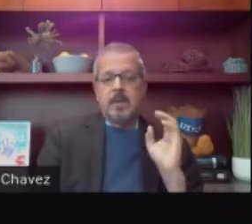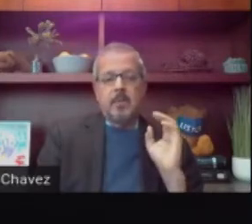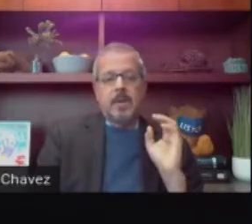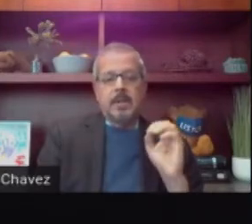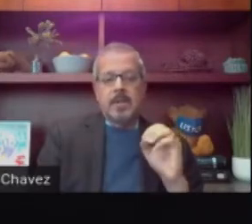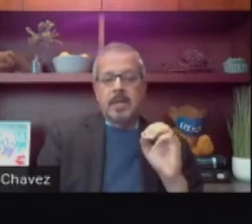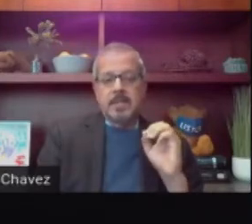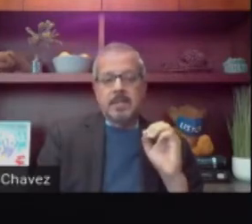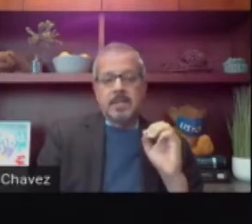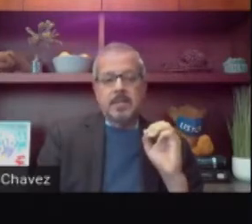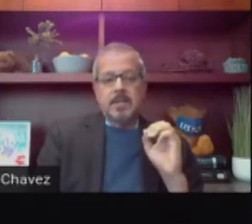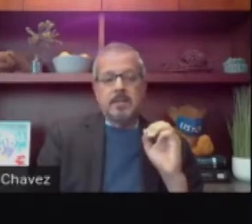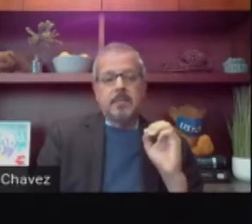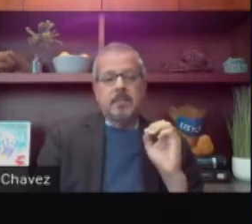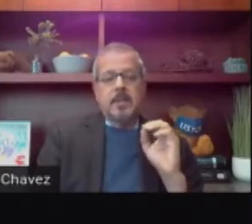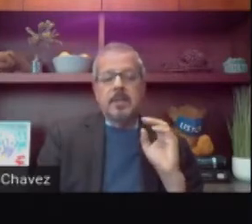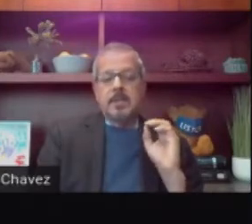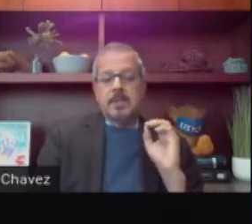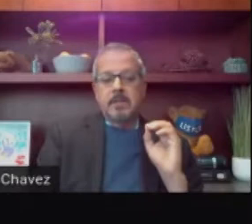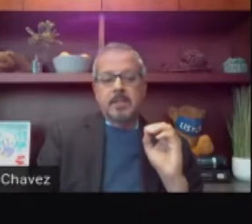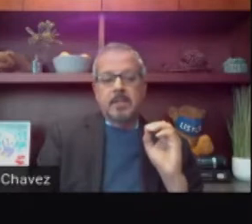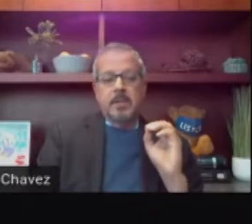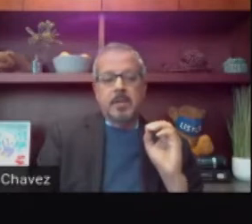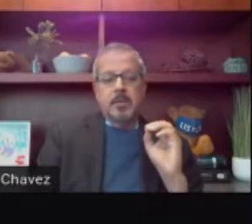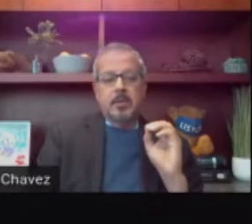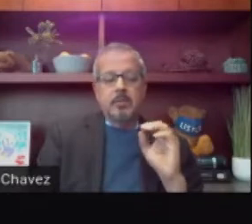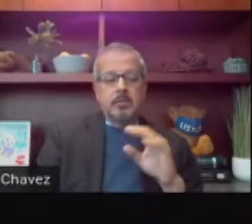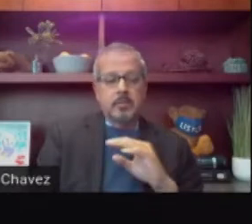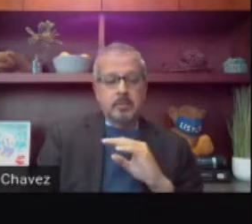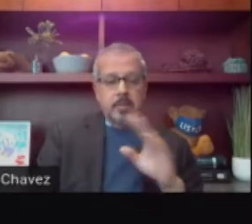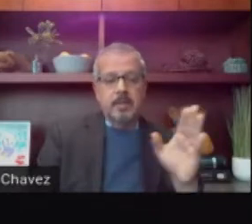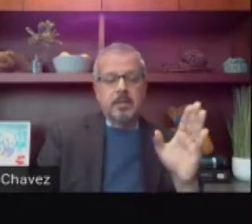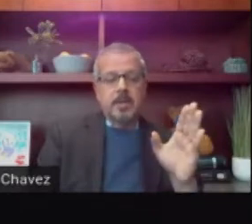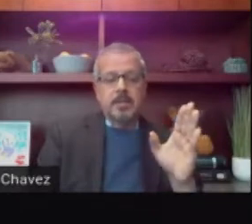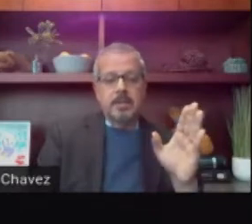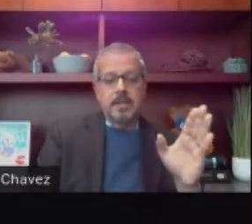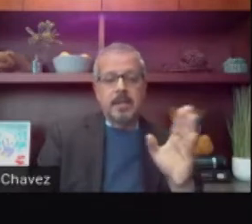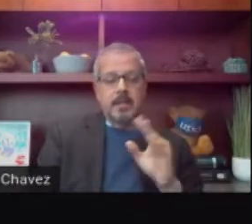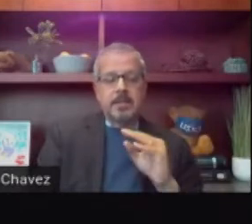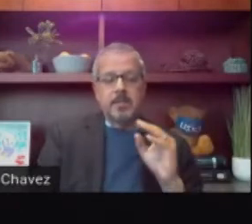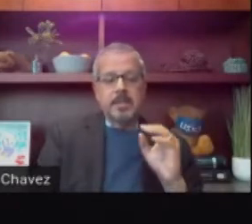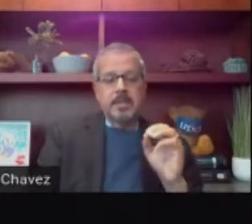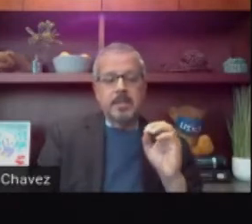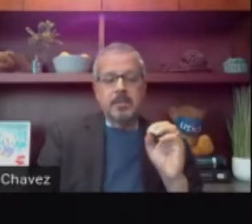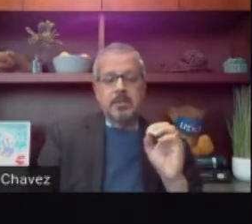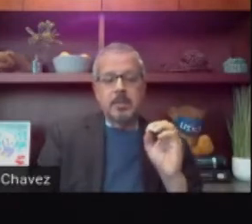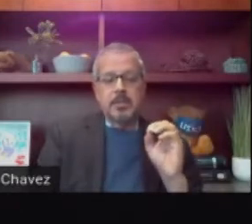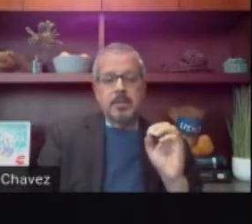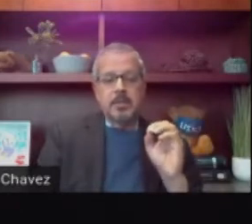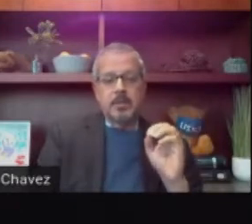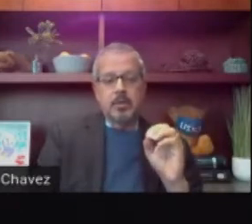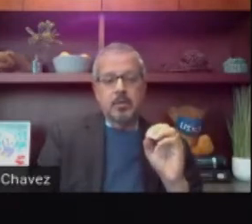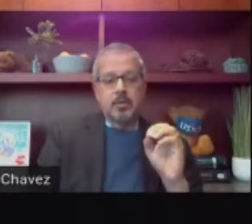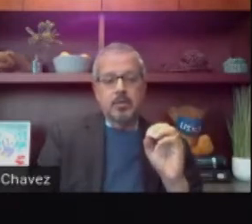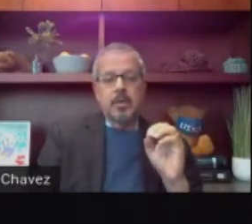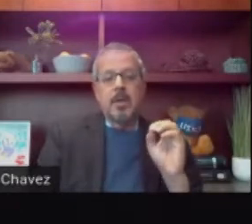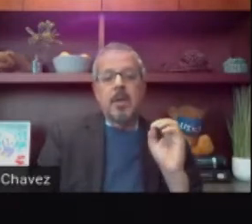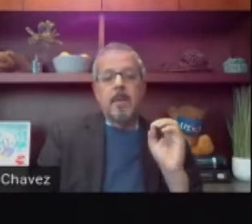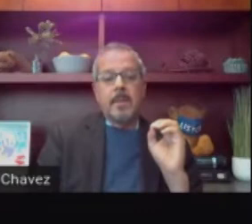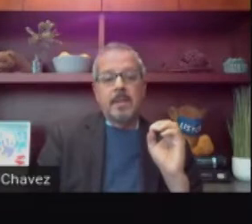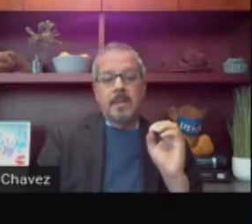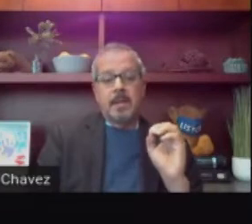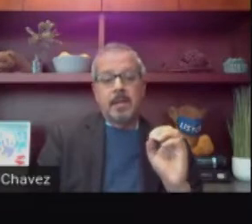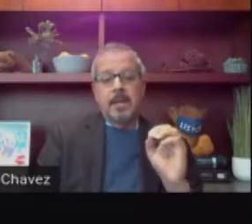siempre, mantener la distancia. Si va a hacer una reunión, asegurarse que está la gente esparcida, que no está muy cerca uno de